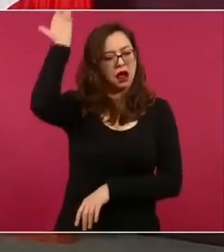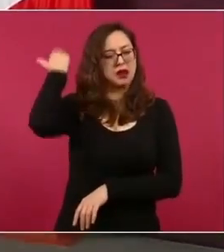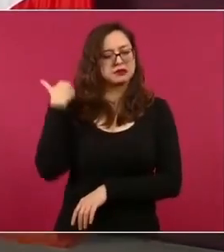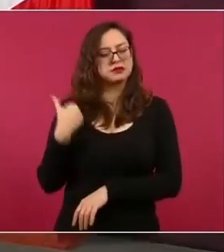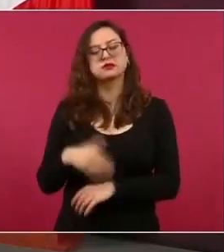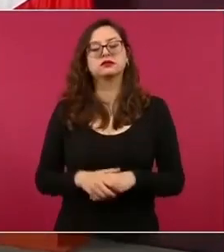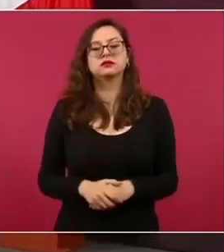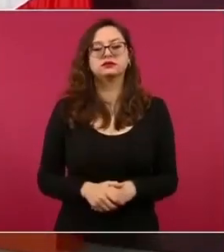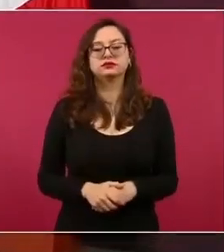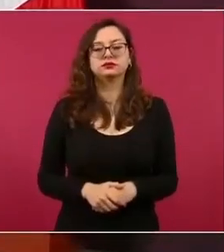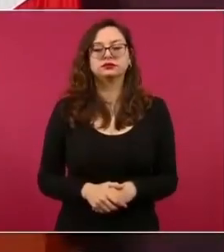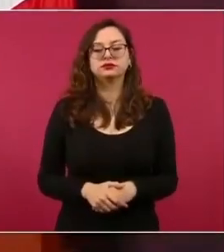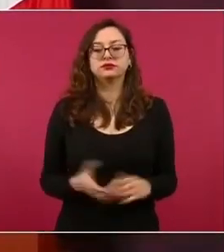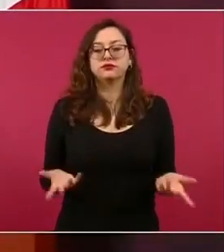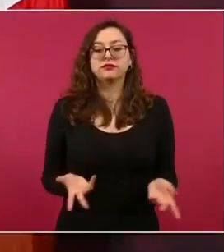porque